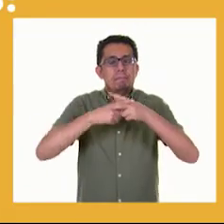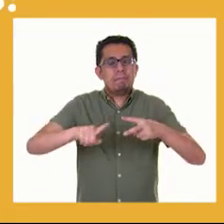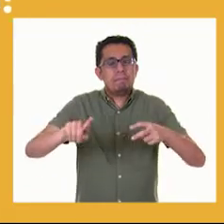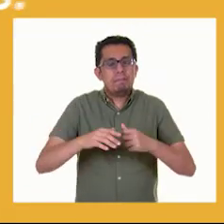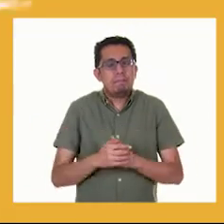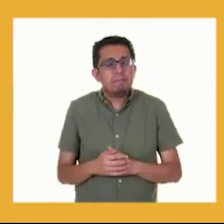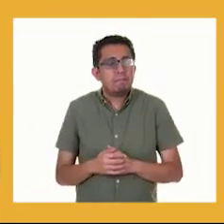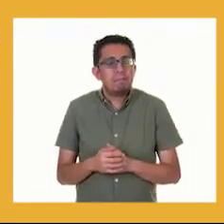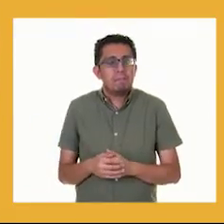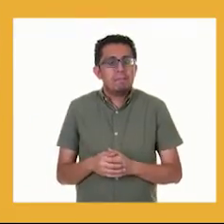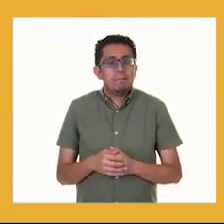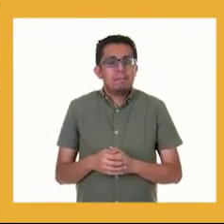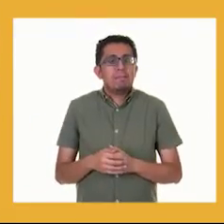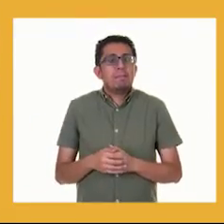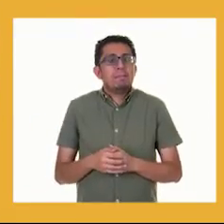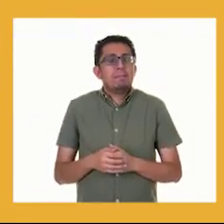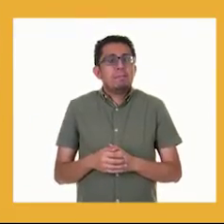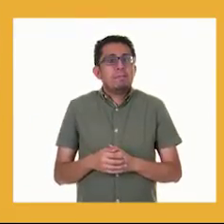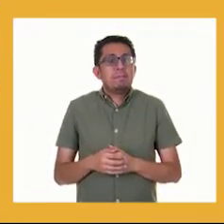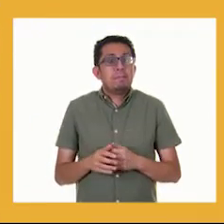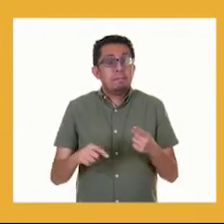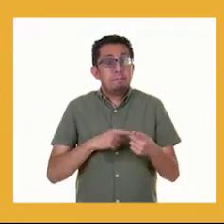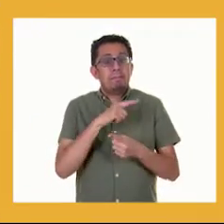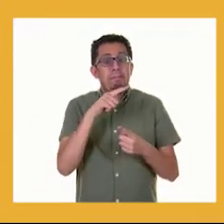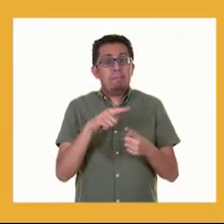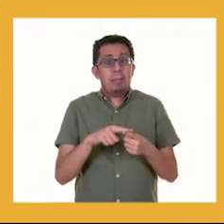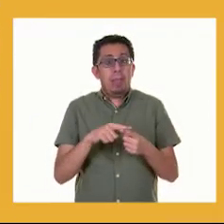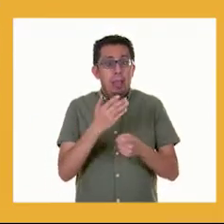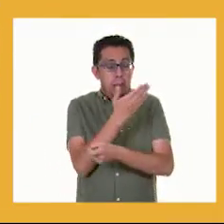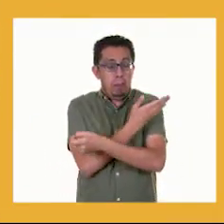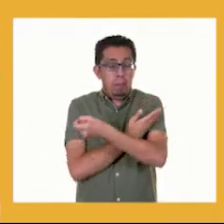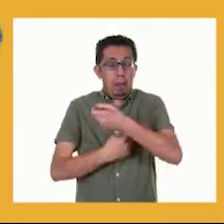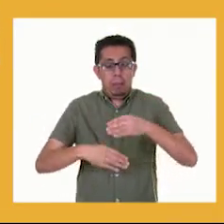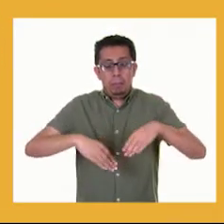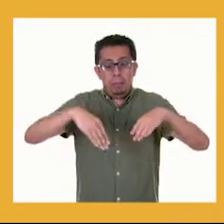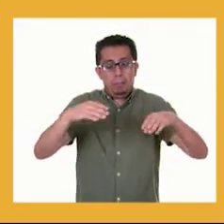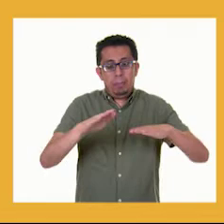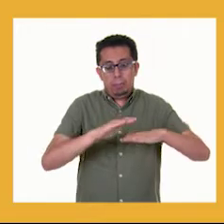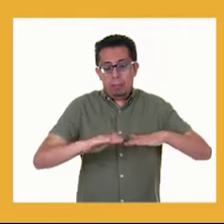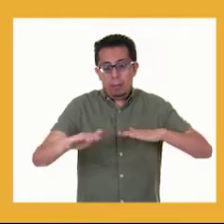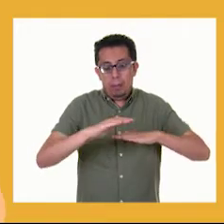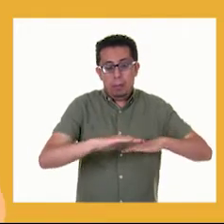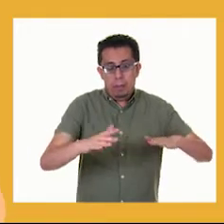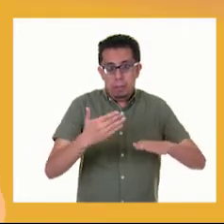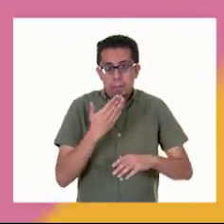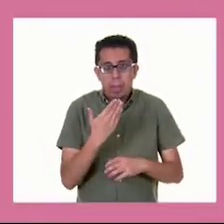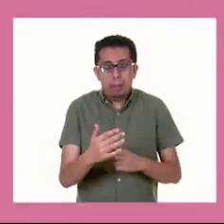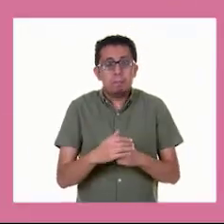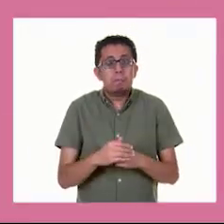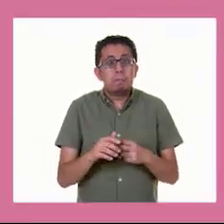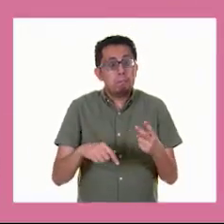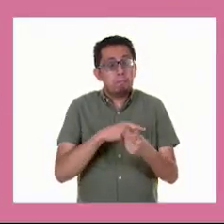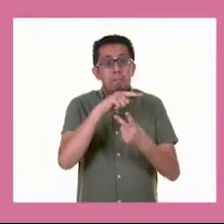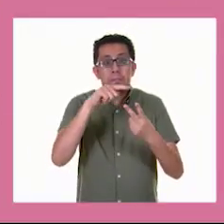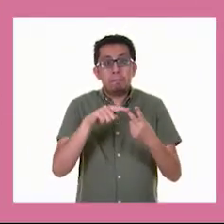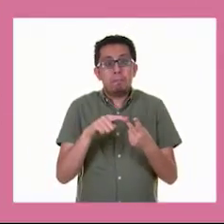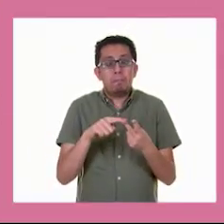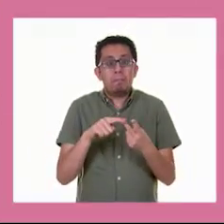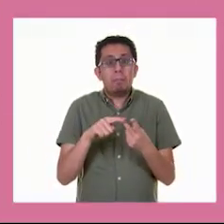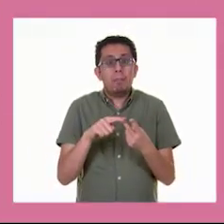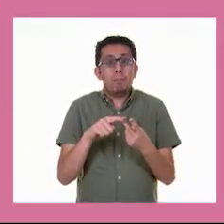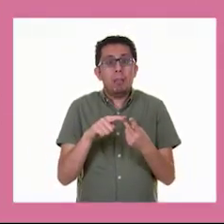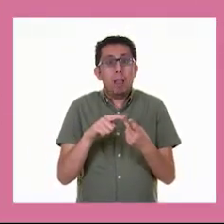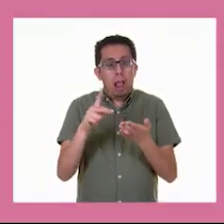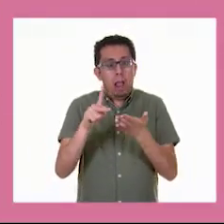¡Empecemos! 1. Estira la playera a lo largo y a lo ancho. 2. Marca con